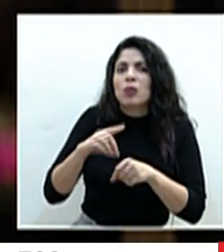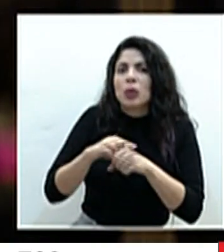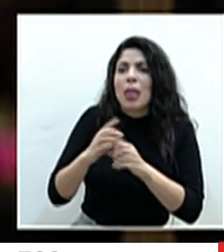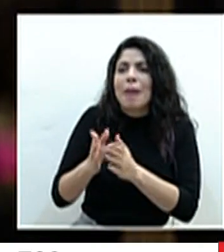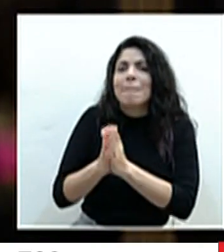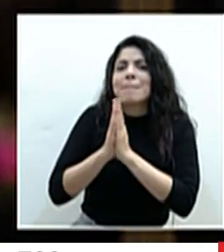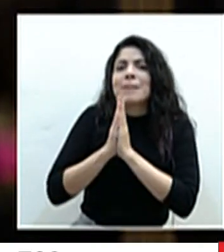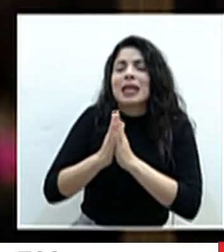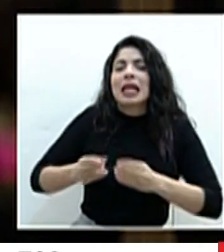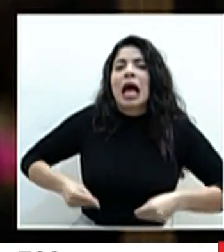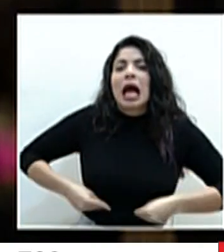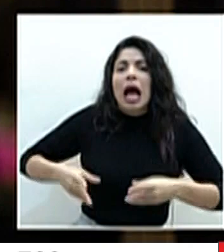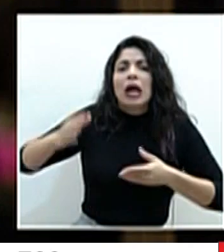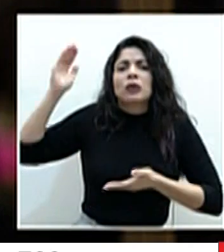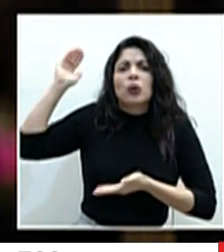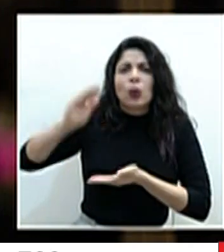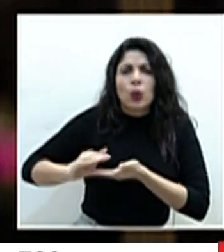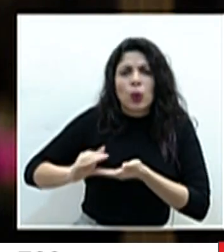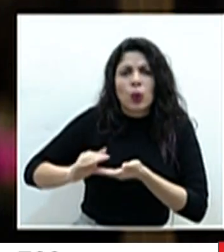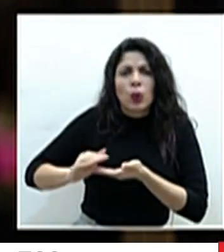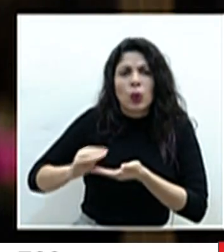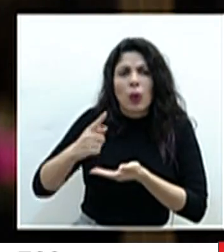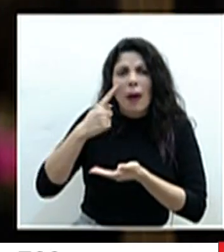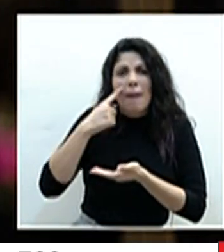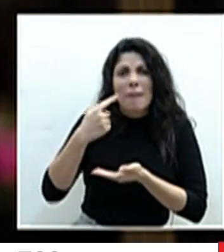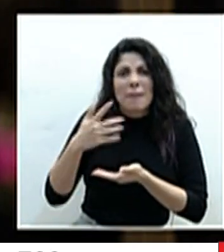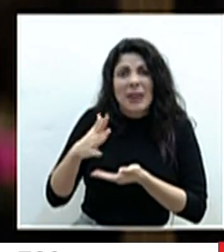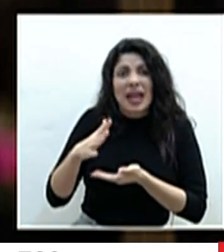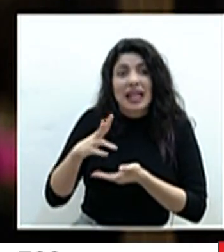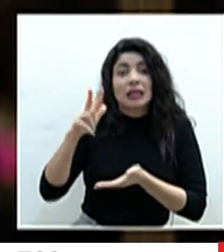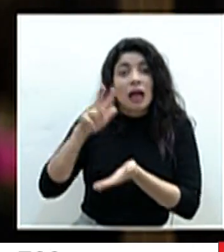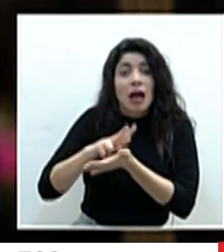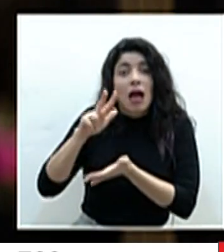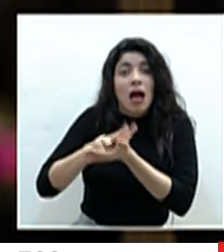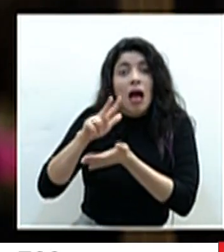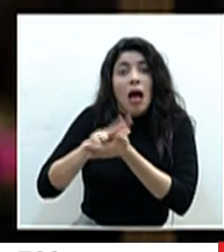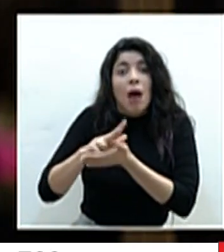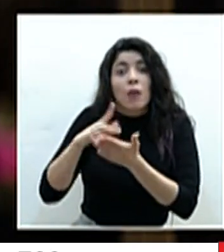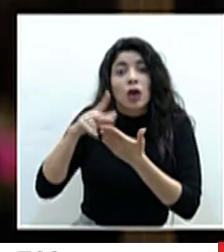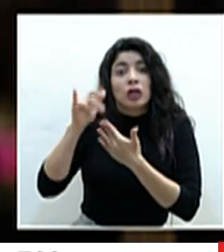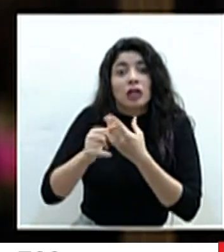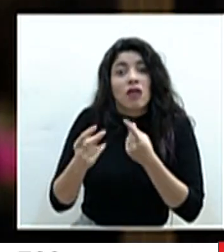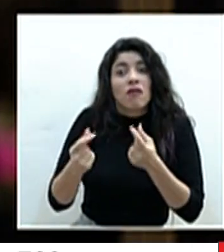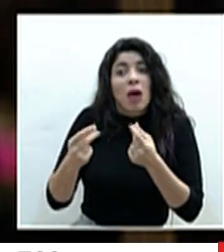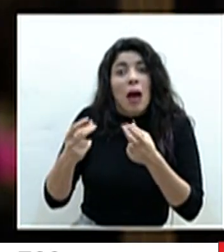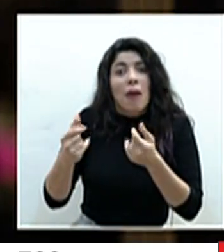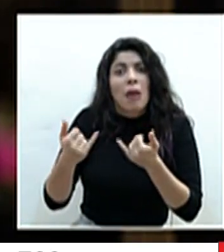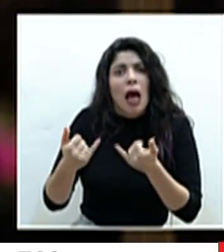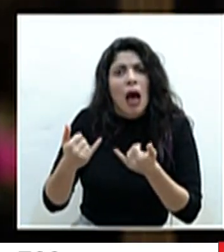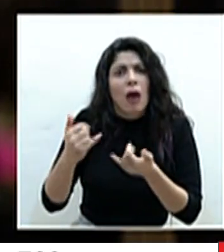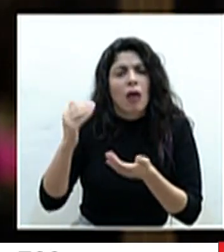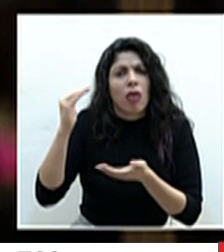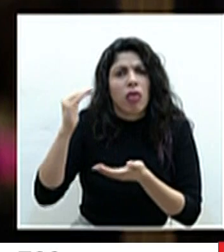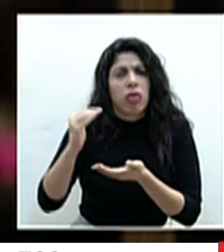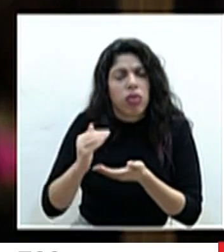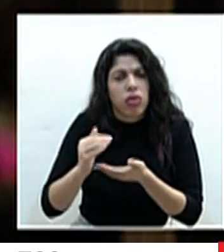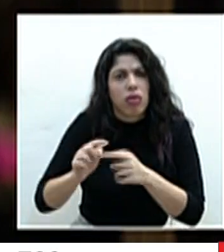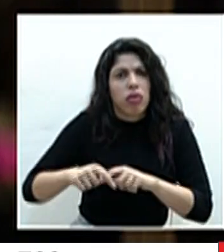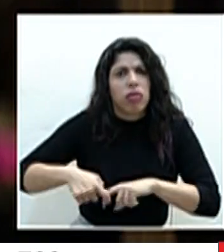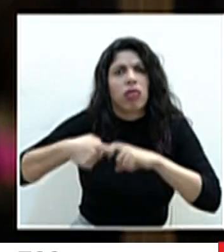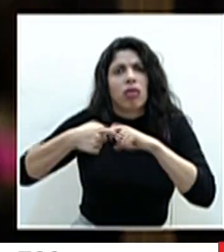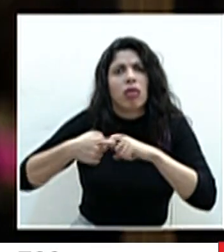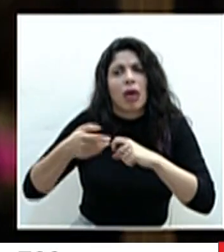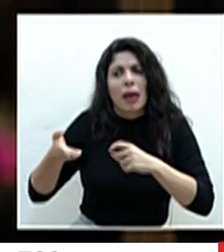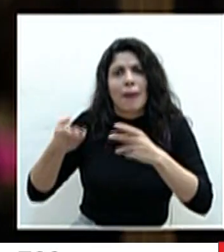que se reduzca el gasto? Pareciera que ya esa dinámica de aprobar proyectos muy rápido como que se viene a cortar con el trámite de